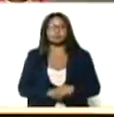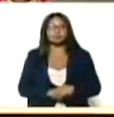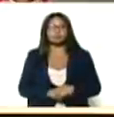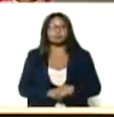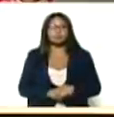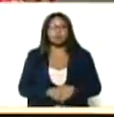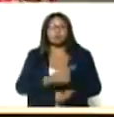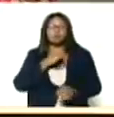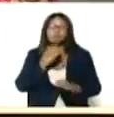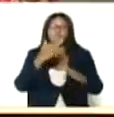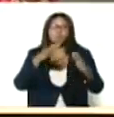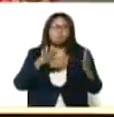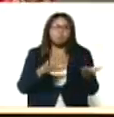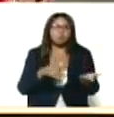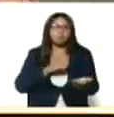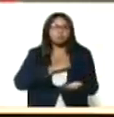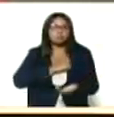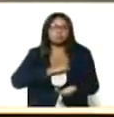partieron